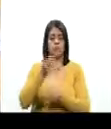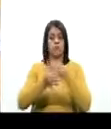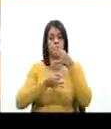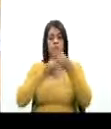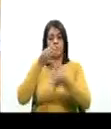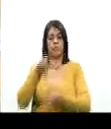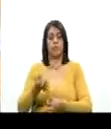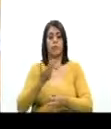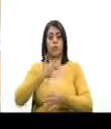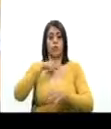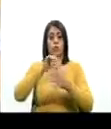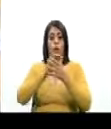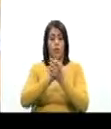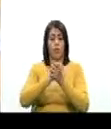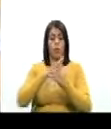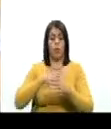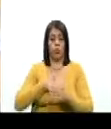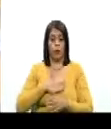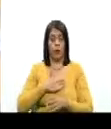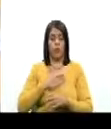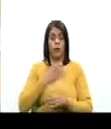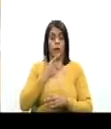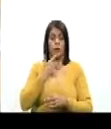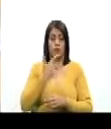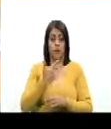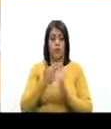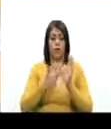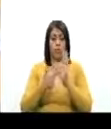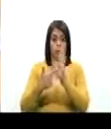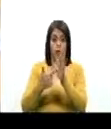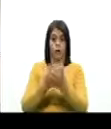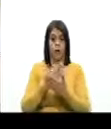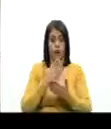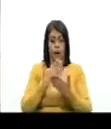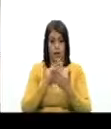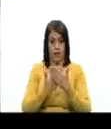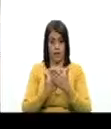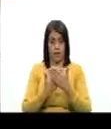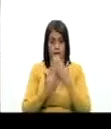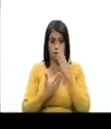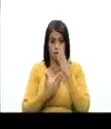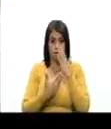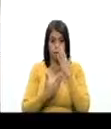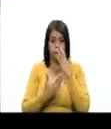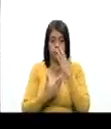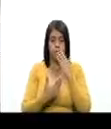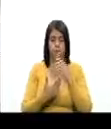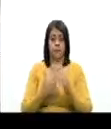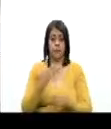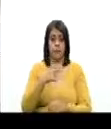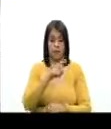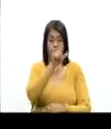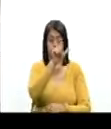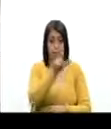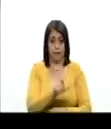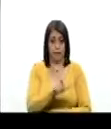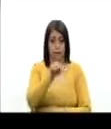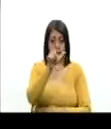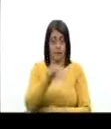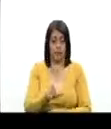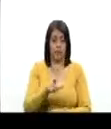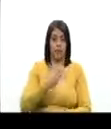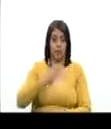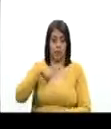amigos pudiéramos expresarle el agradecimiento que sentimos, siendo como